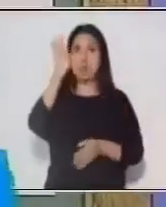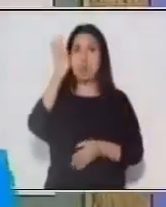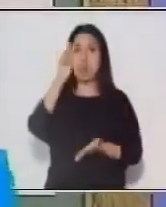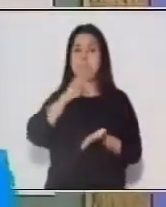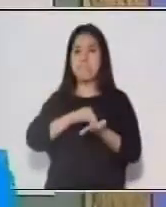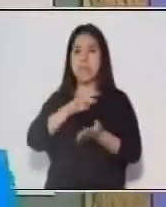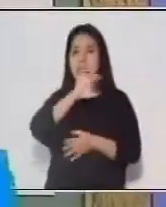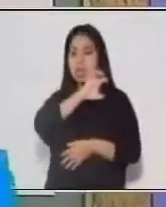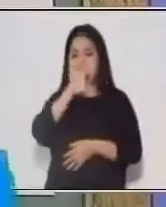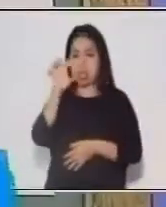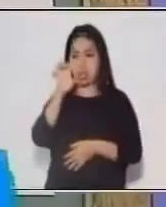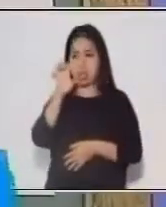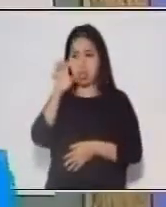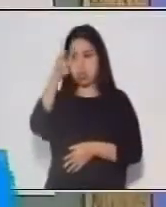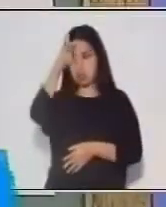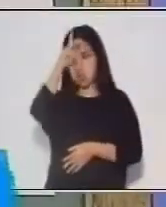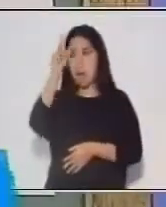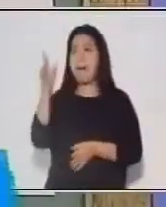menos